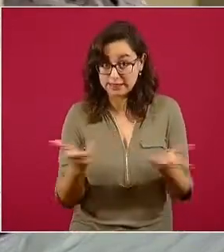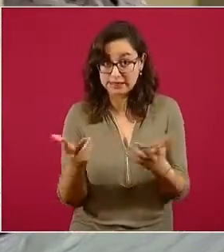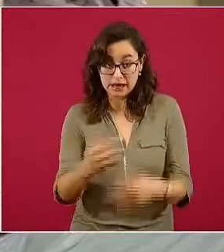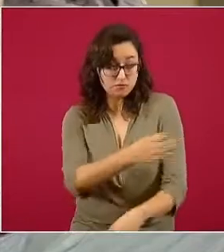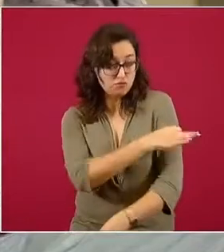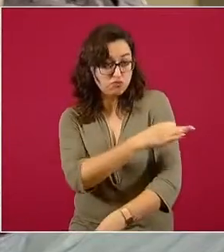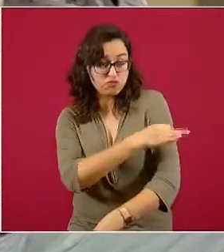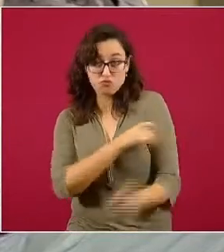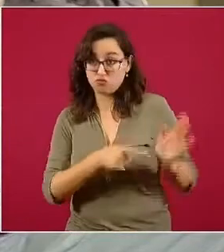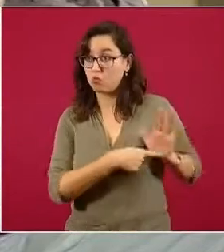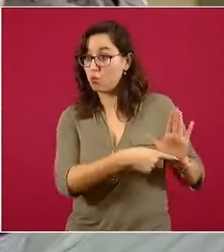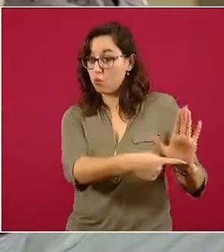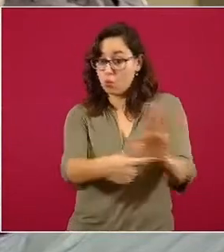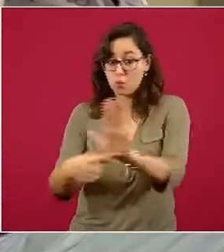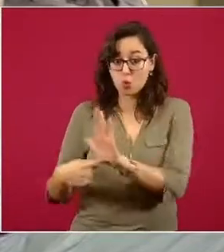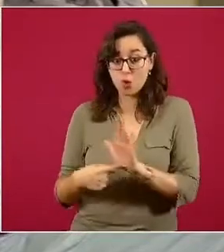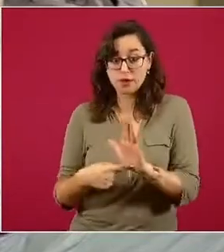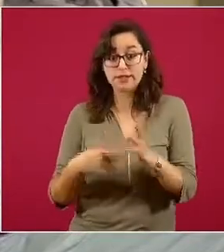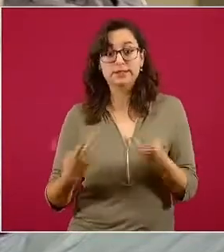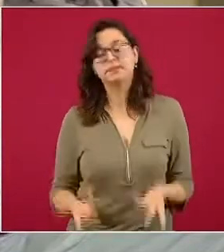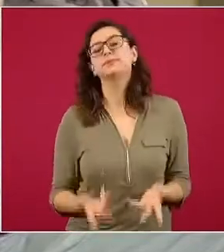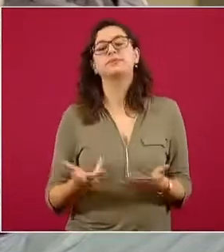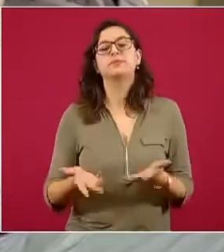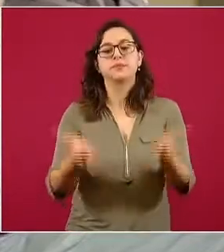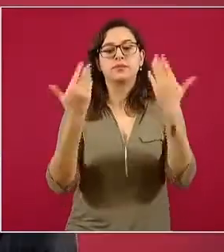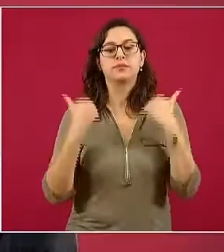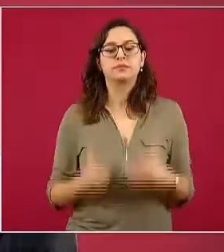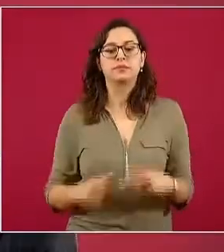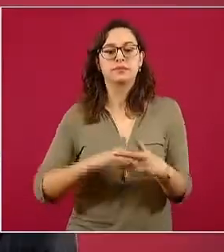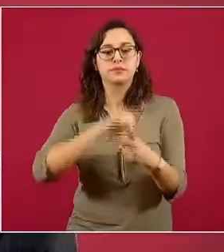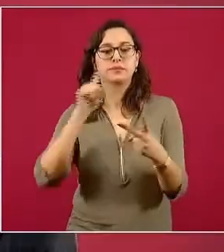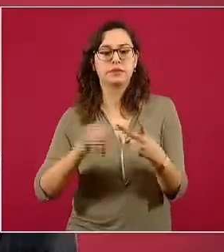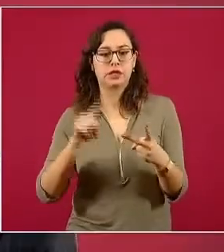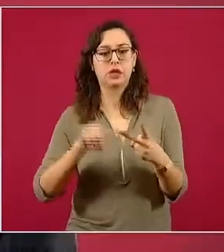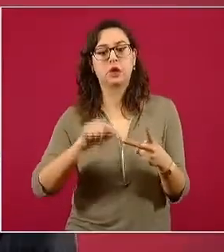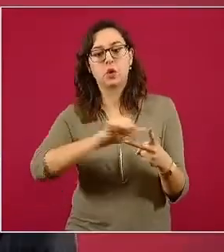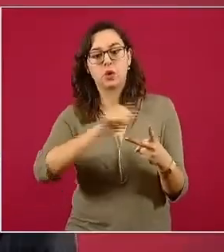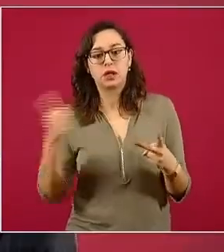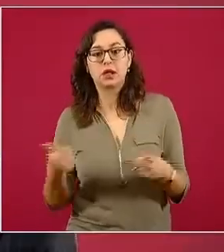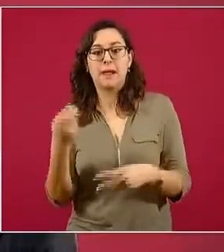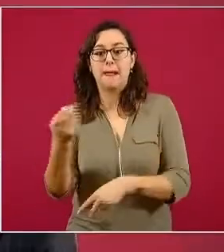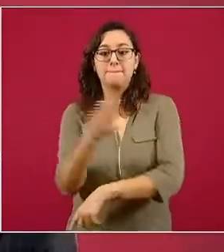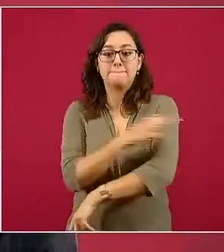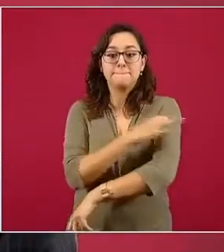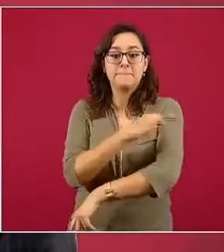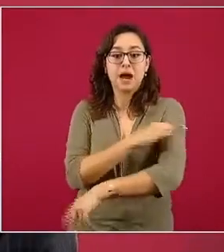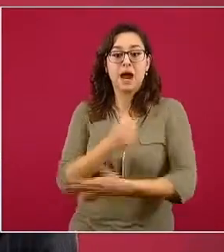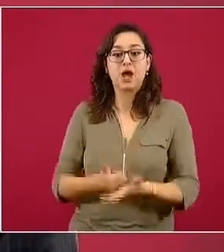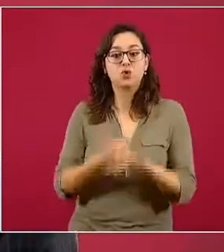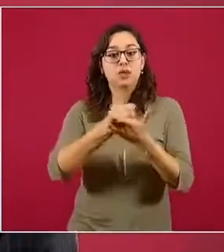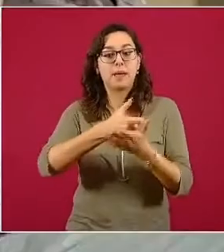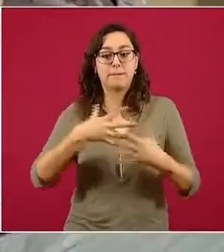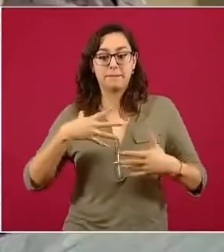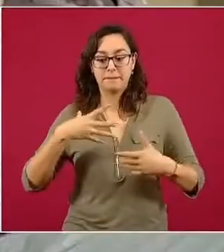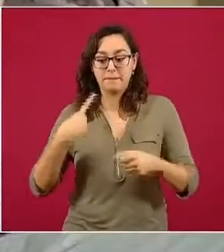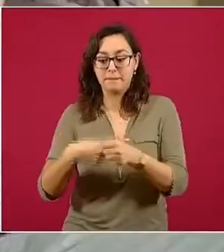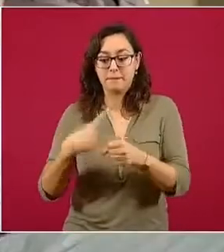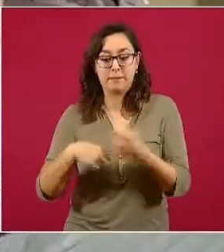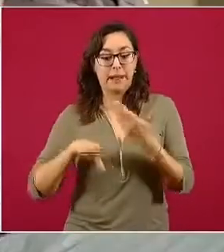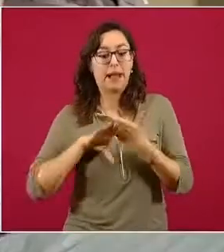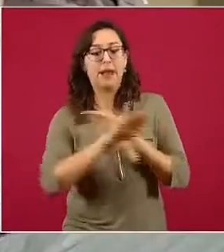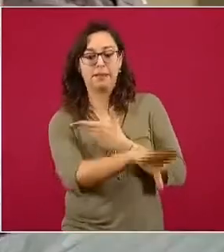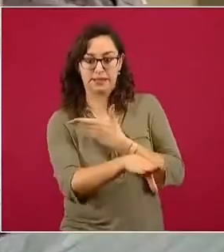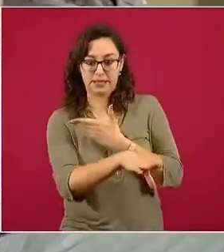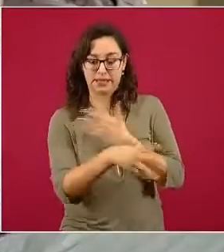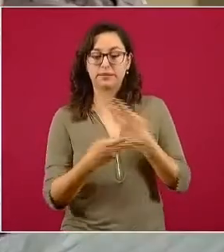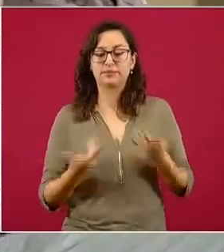han estado dando las autoridades en el ramo, es que esta vacuna es preventiva. La pregunta es, en el